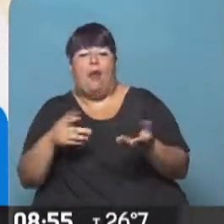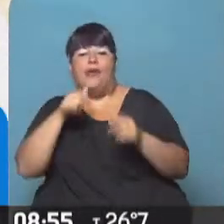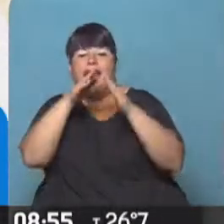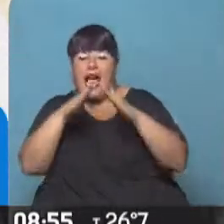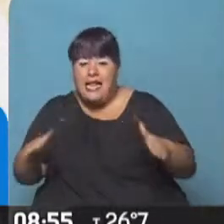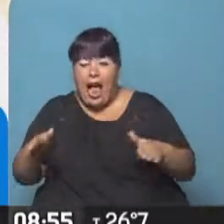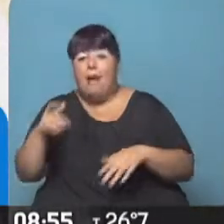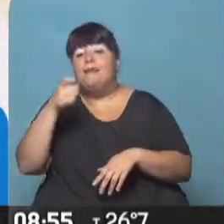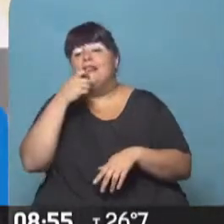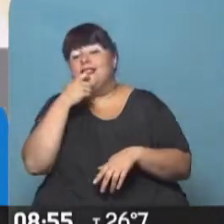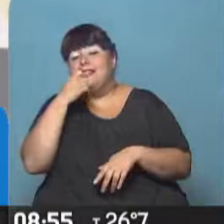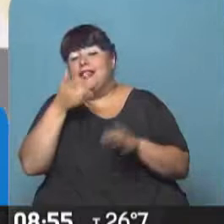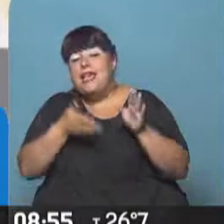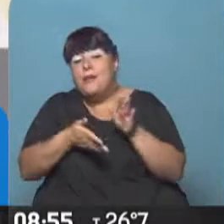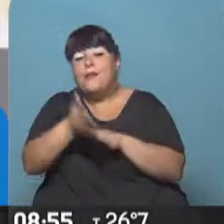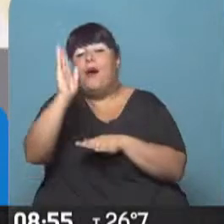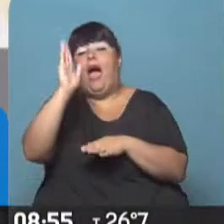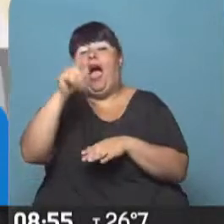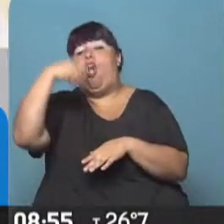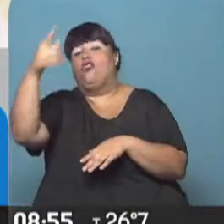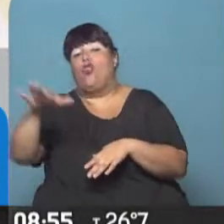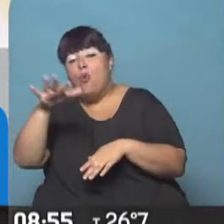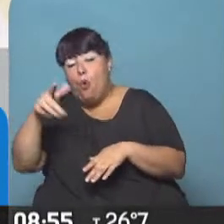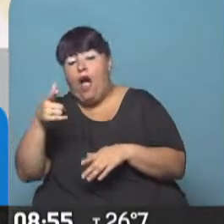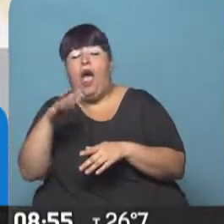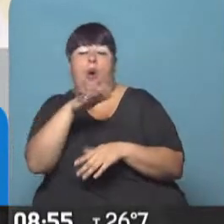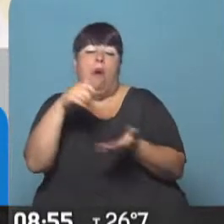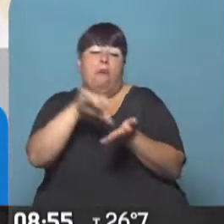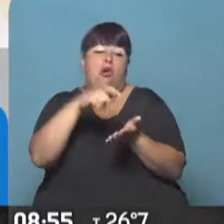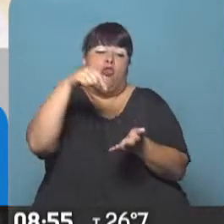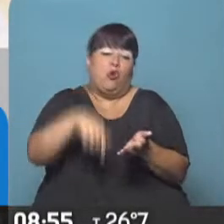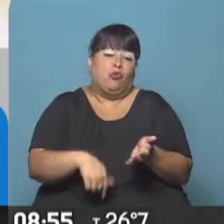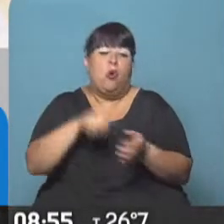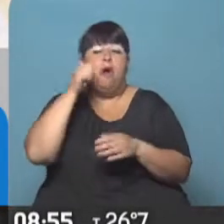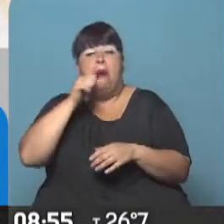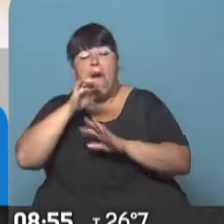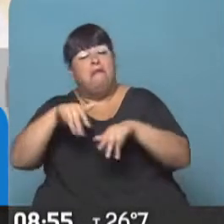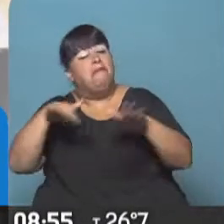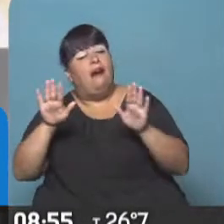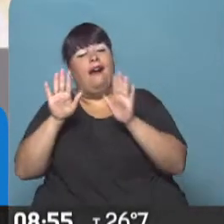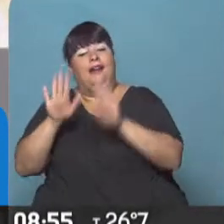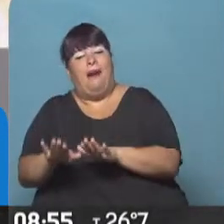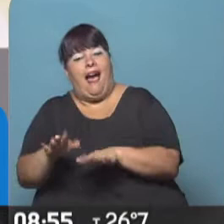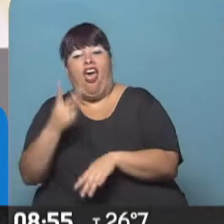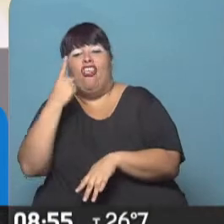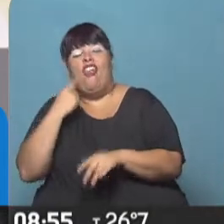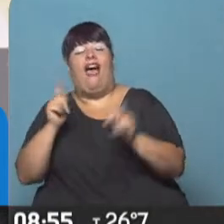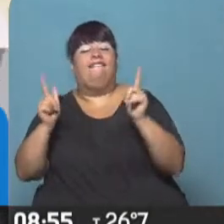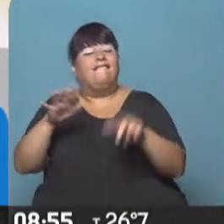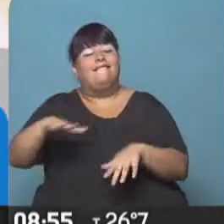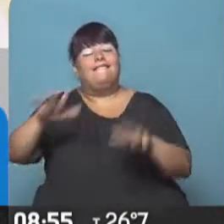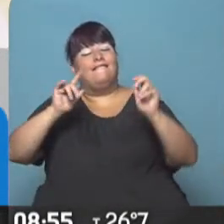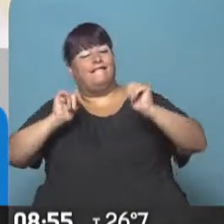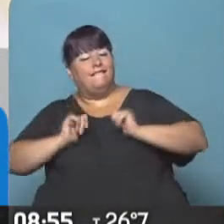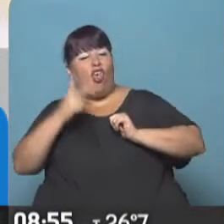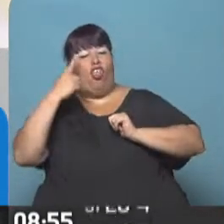cuando tiene de pasada hacia otro lugar que el destino puede ser el sur o la costa atlántica bueno hacer una paradita para poder disfrutar descansar